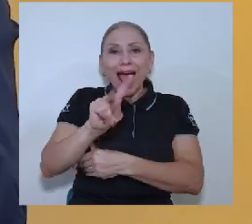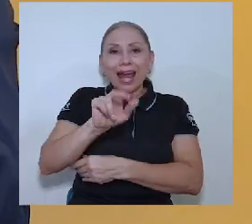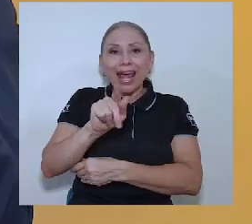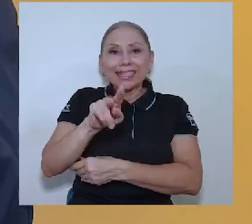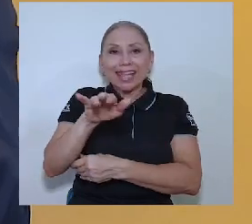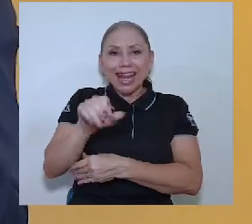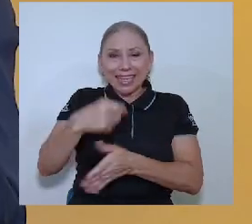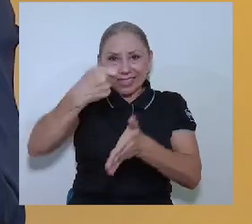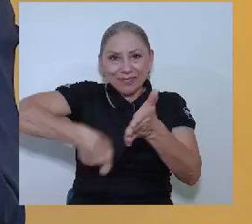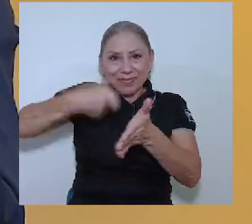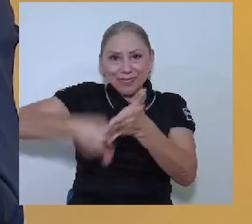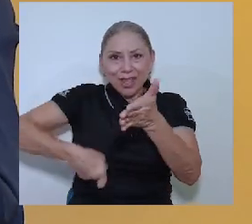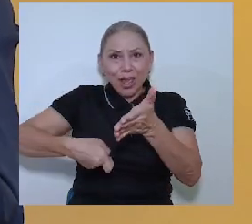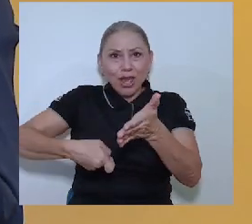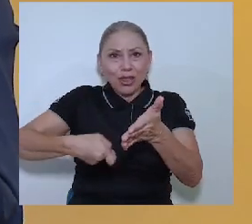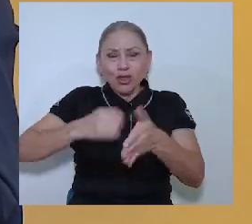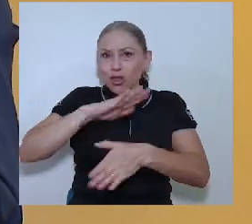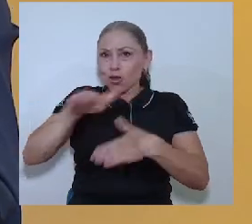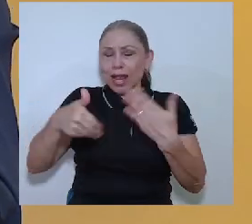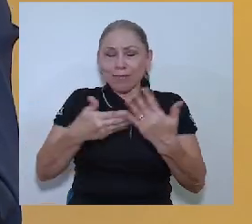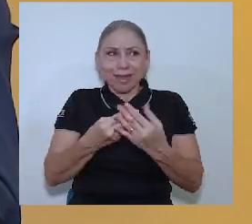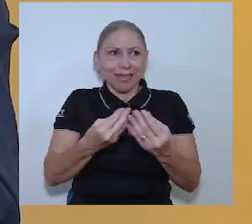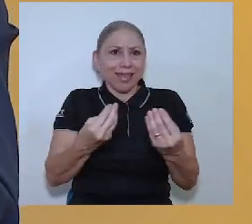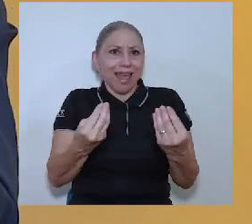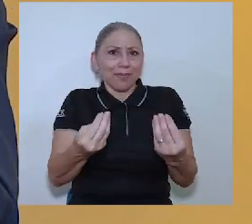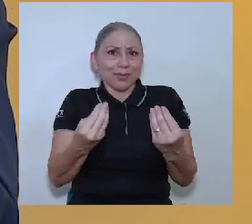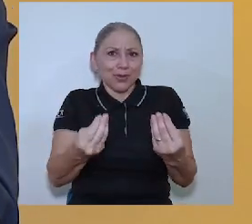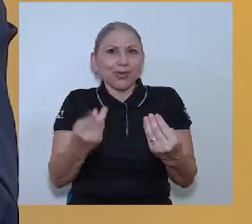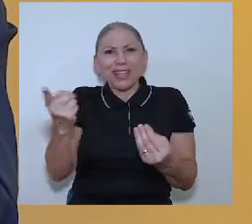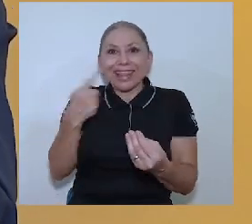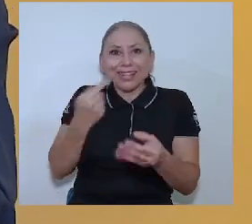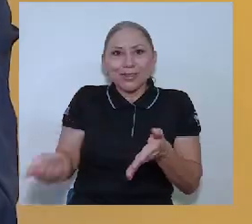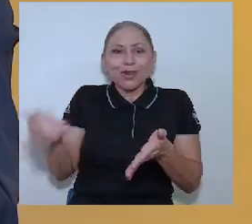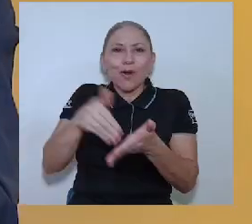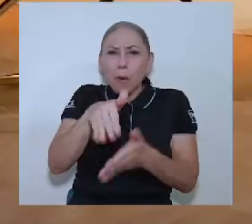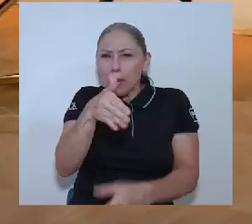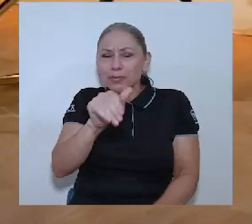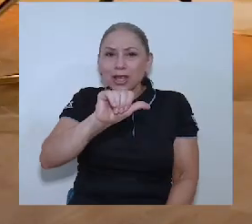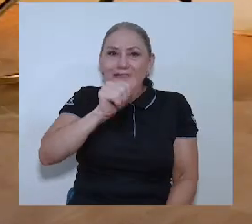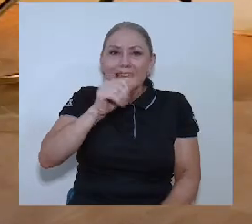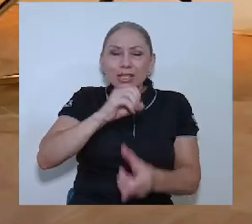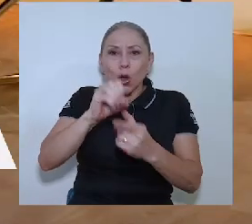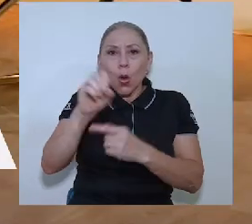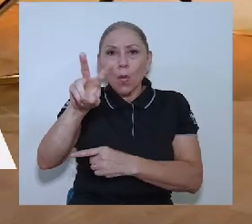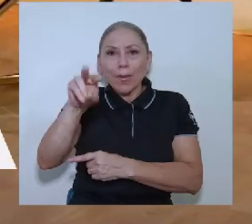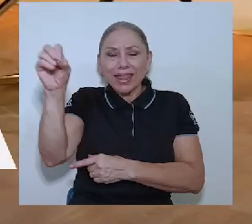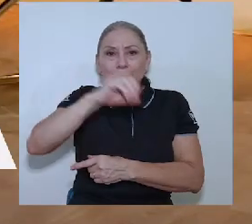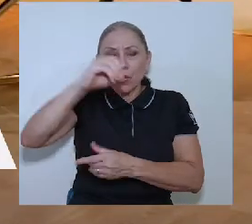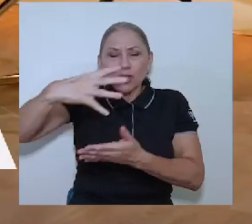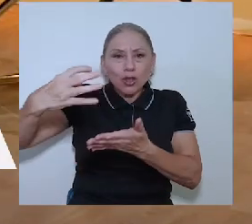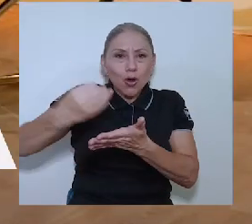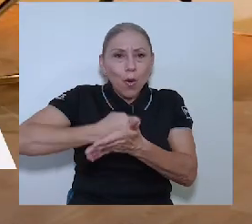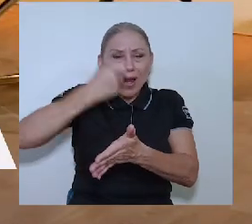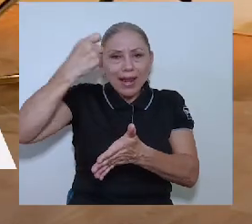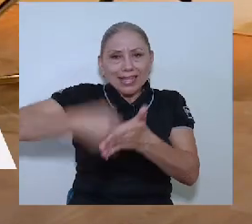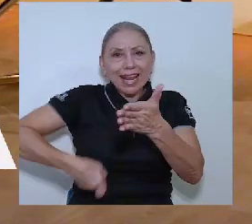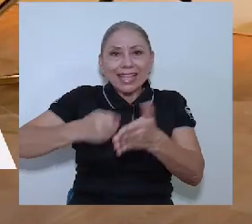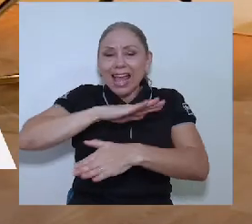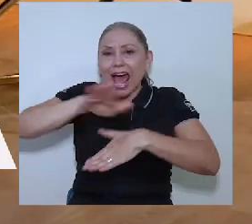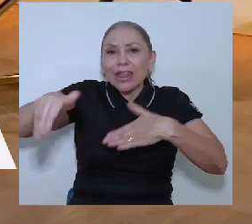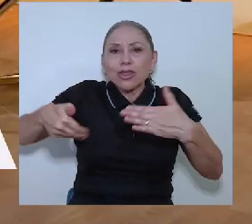absurdos, según ha dicho de nuevo, que sería entre el 10 y el 20% a todas las importaciones y